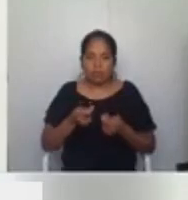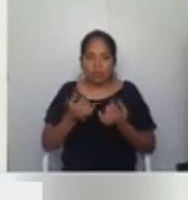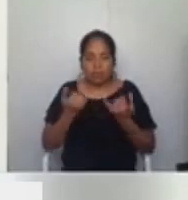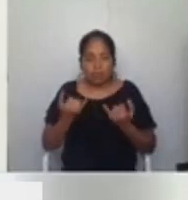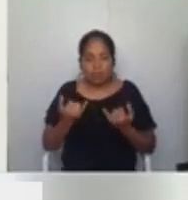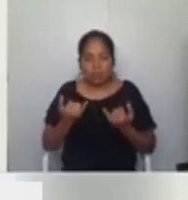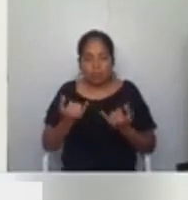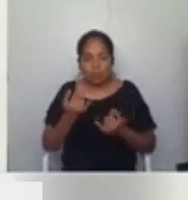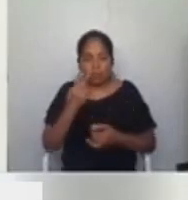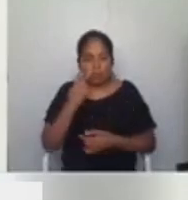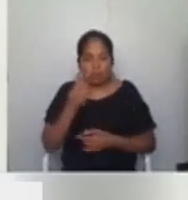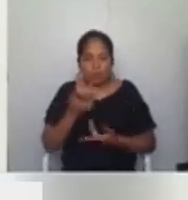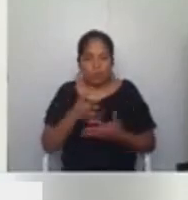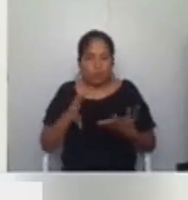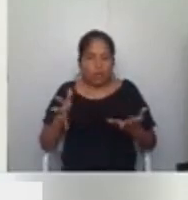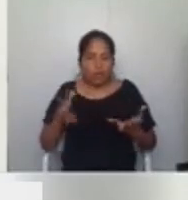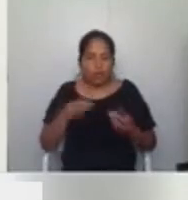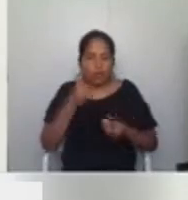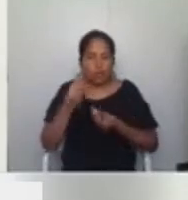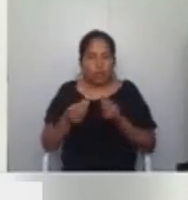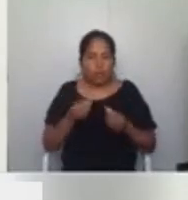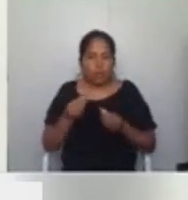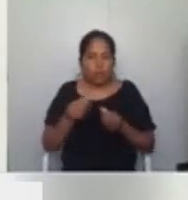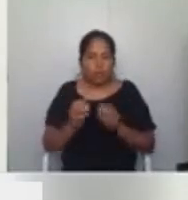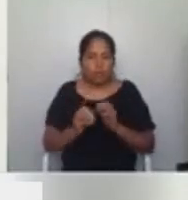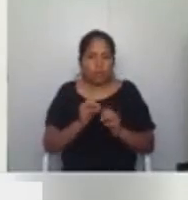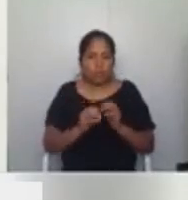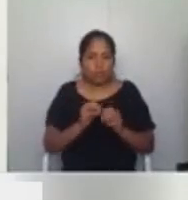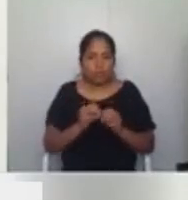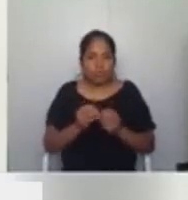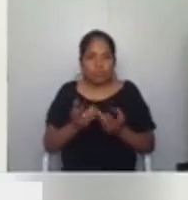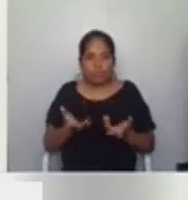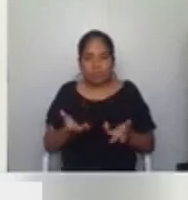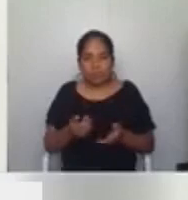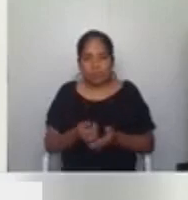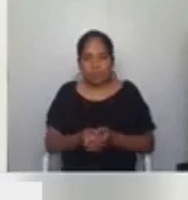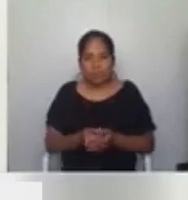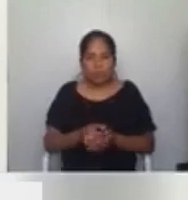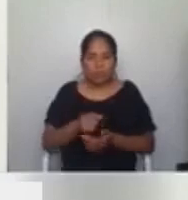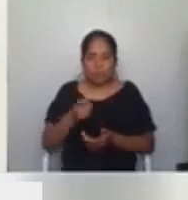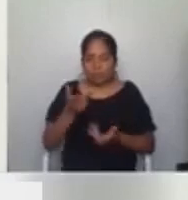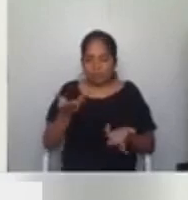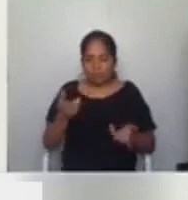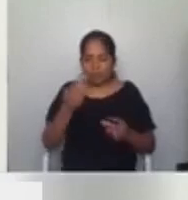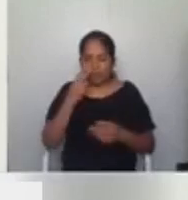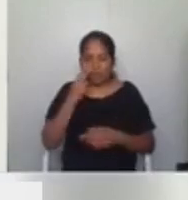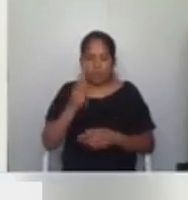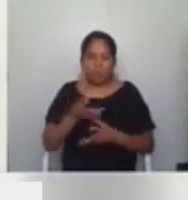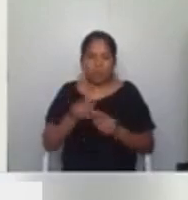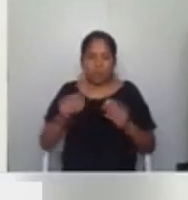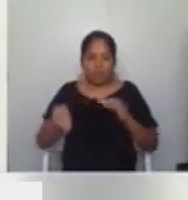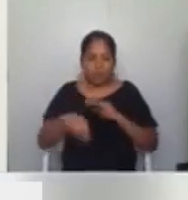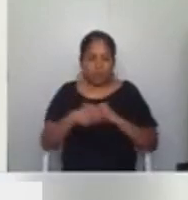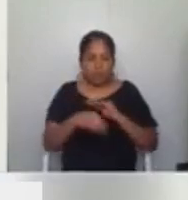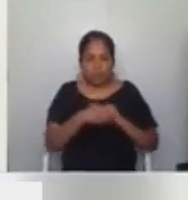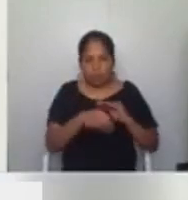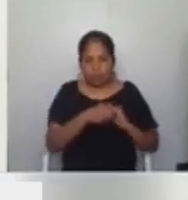otra salida. Lamentablemente, viene un mea culpa, es decir, tenemos un sistema corrupto, saca cautelares donde